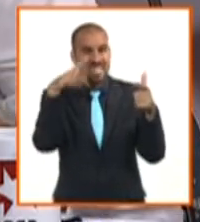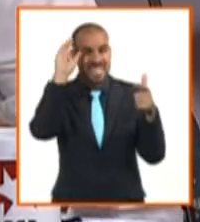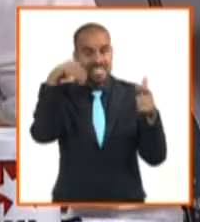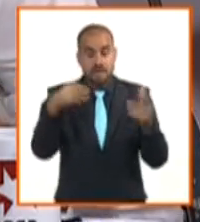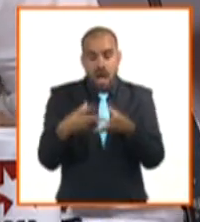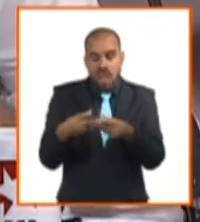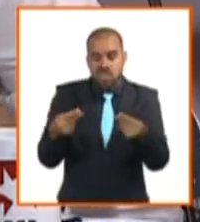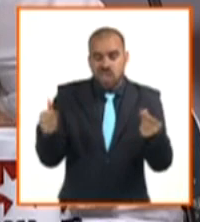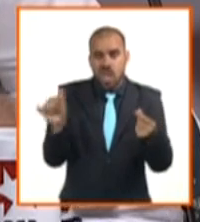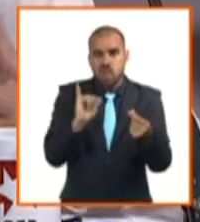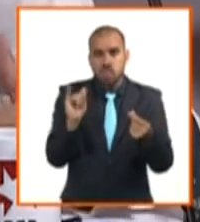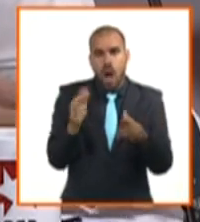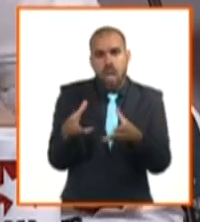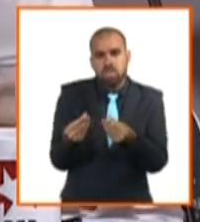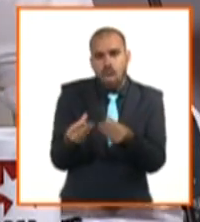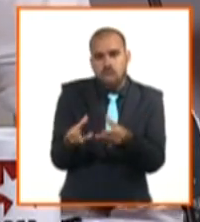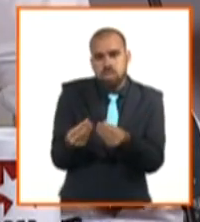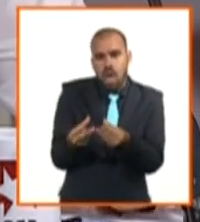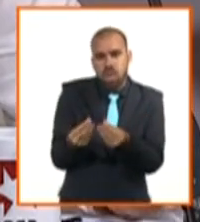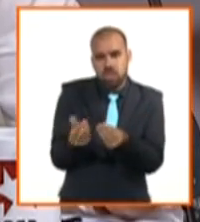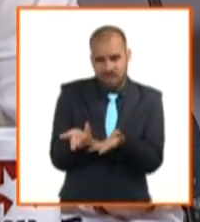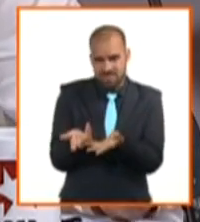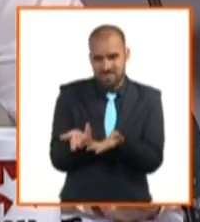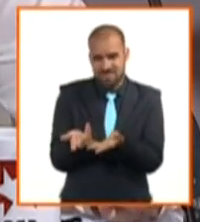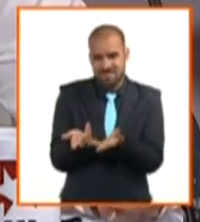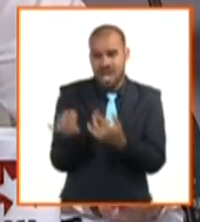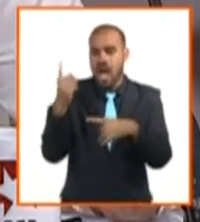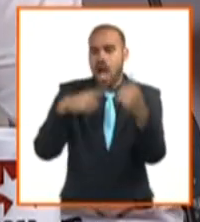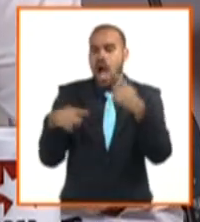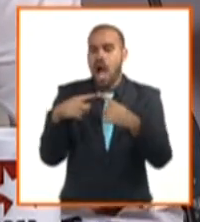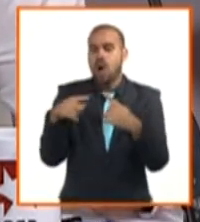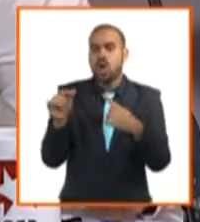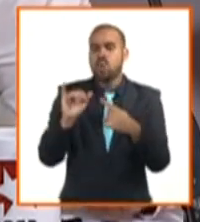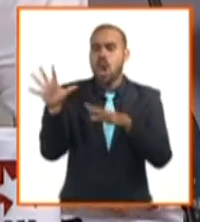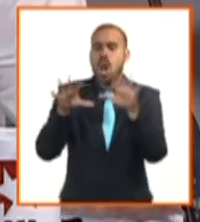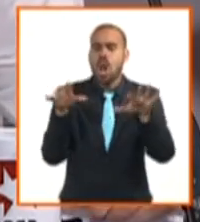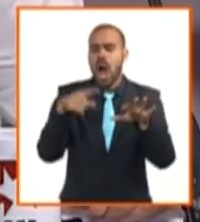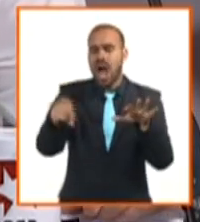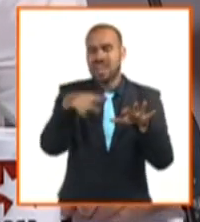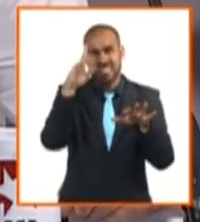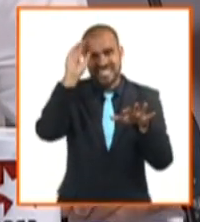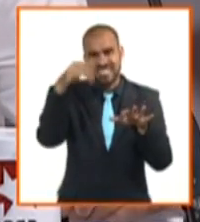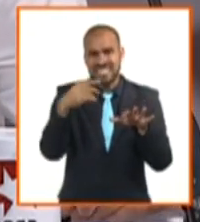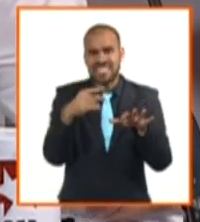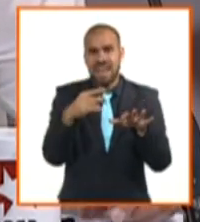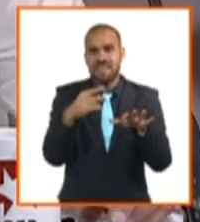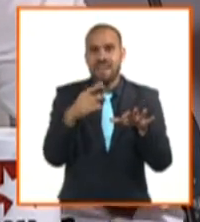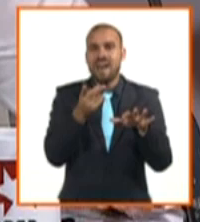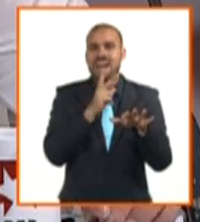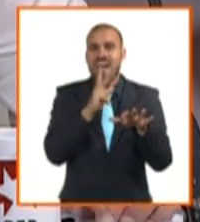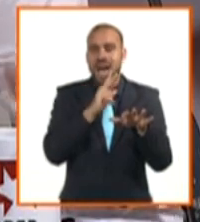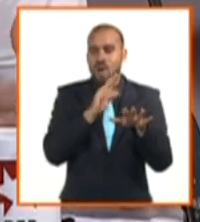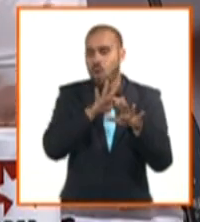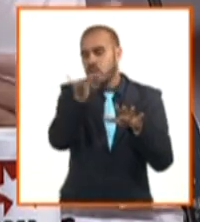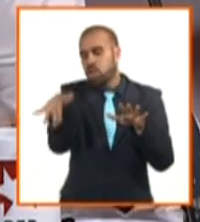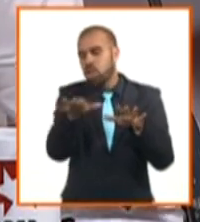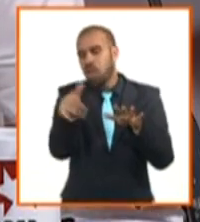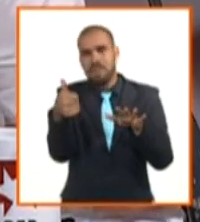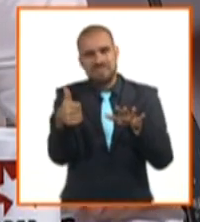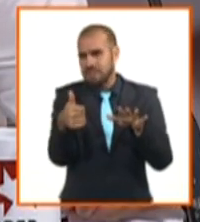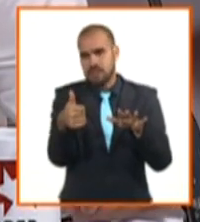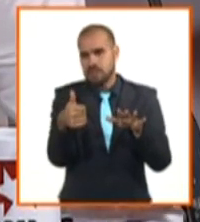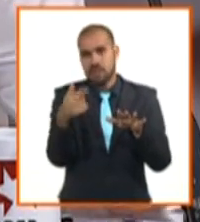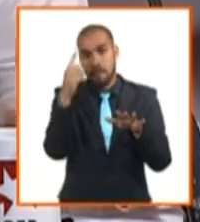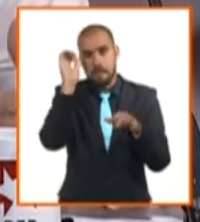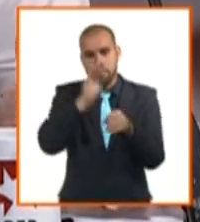algunos lugares habían lugares que hoy normalmente son suelos de mal drenaje y tienen que tener también un tratamiento diferente y por lo tanto se fueron